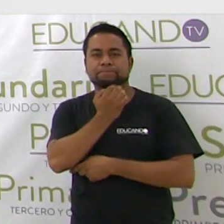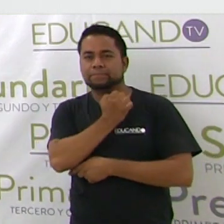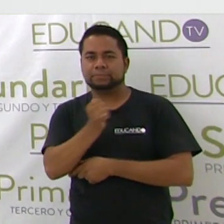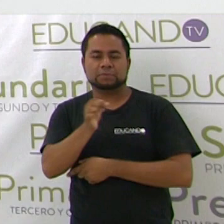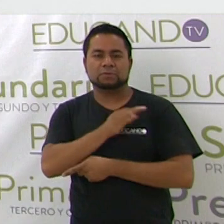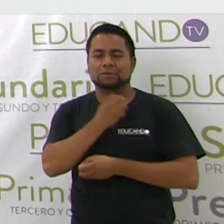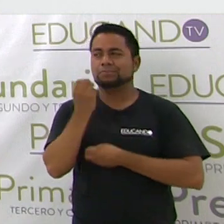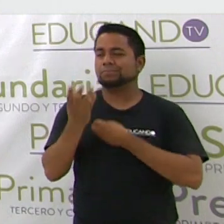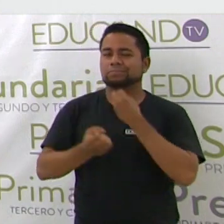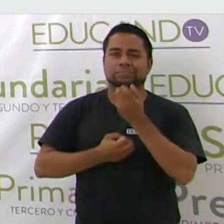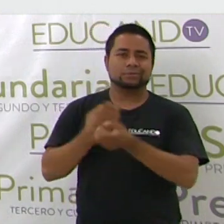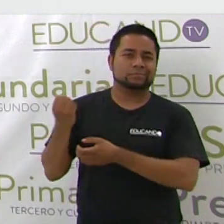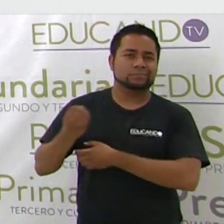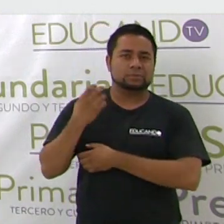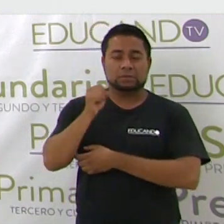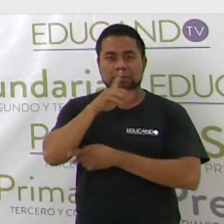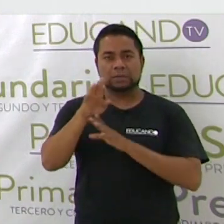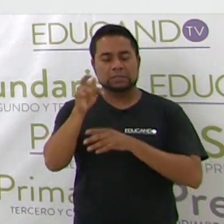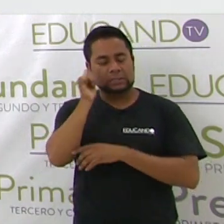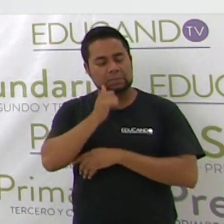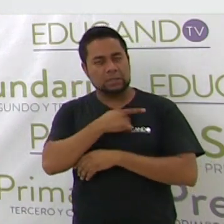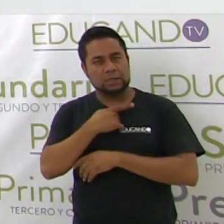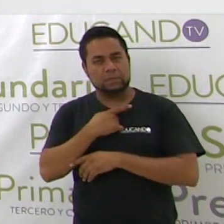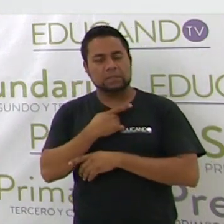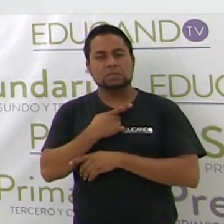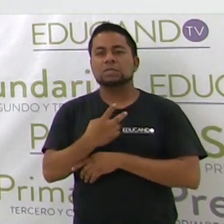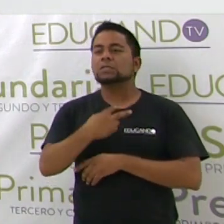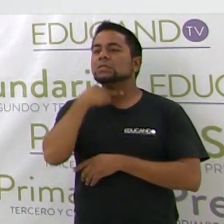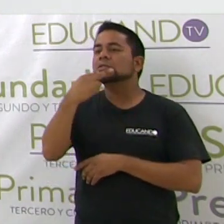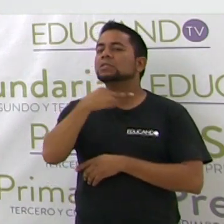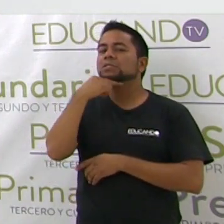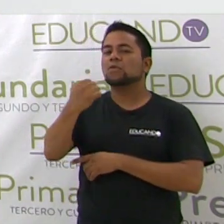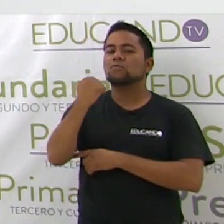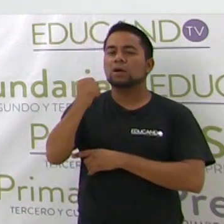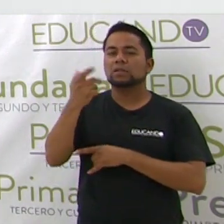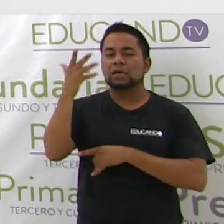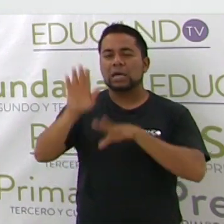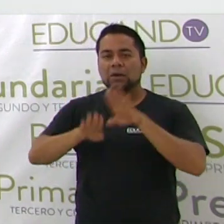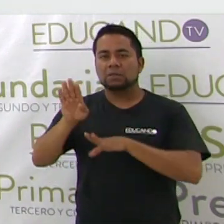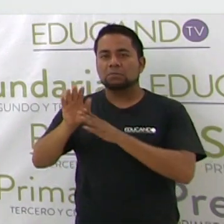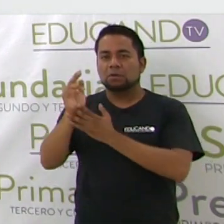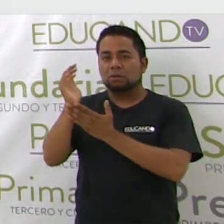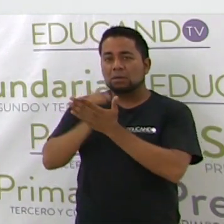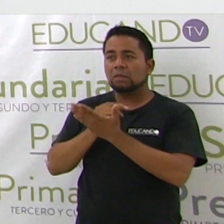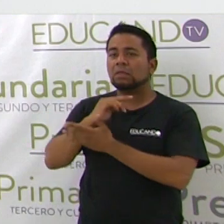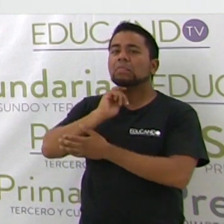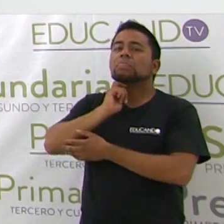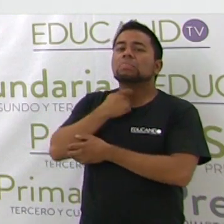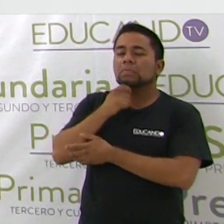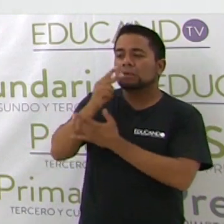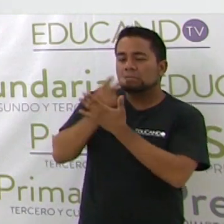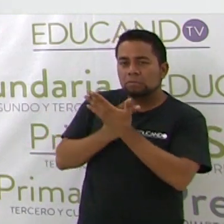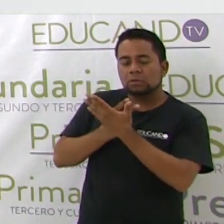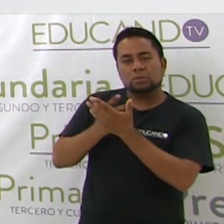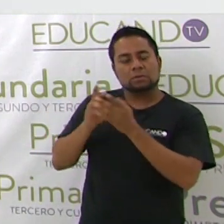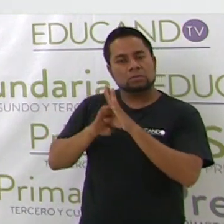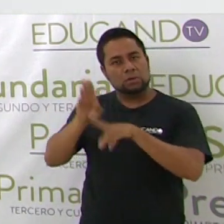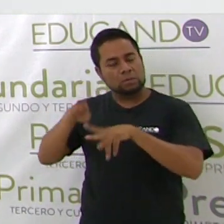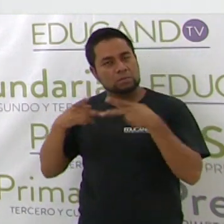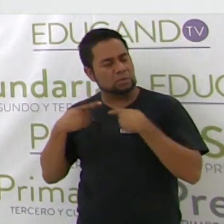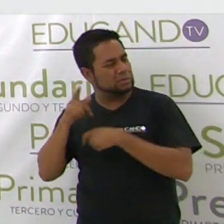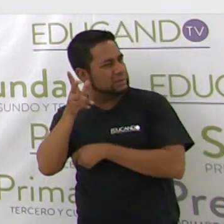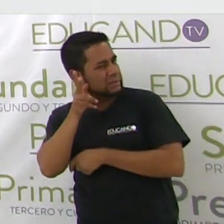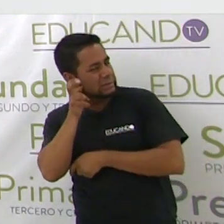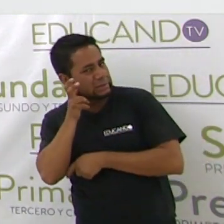Y también otro dato, hablar fuerte, porque a veces bajamos mucho la voz y eso hace que no nos escuchen todos los que